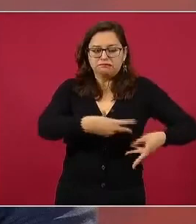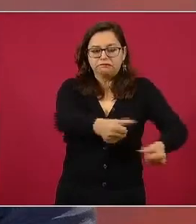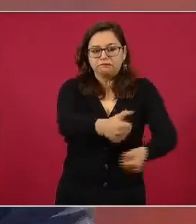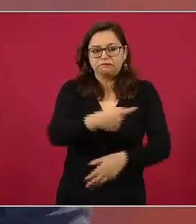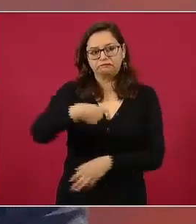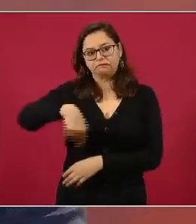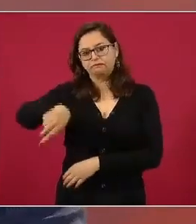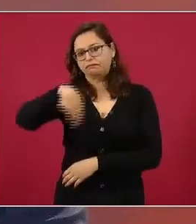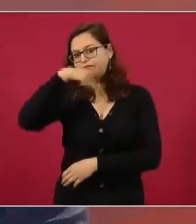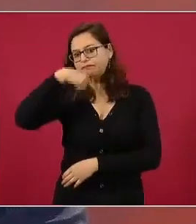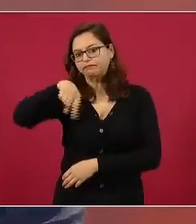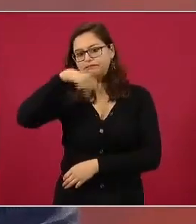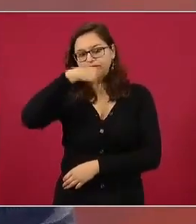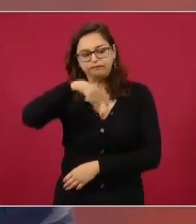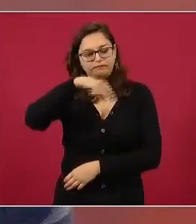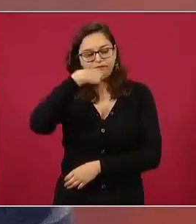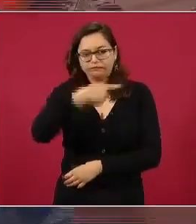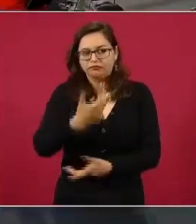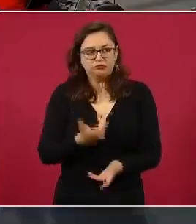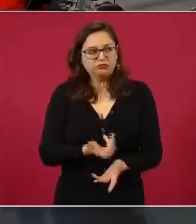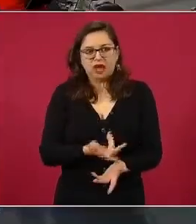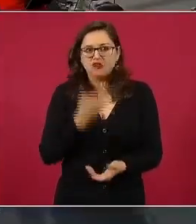Yo así veo las cosas.